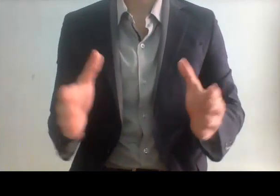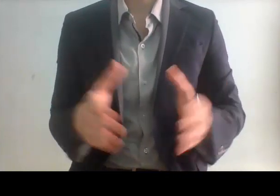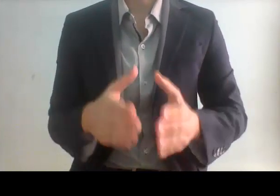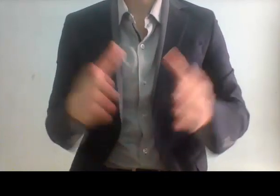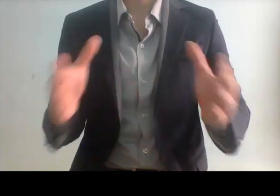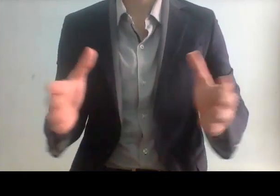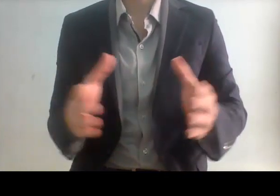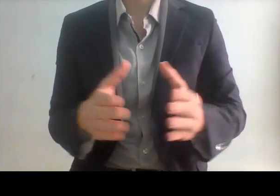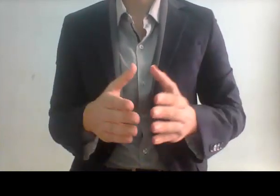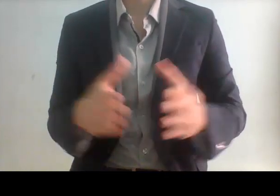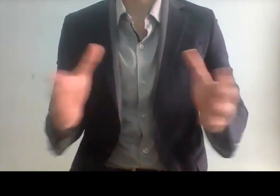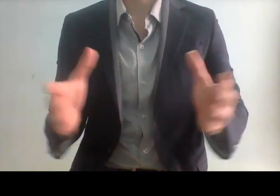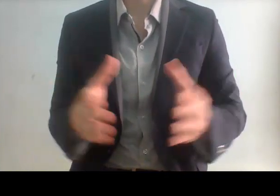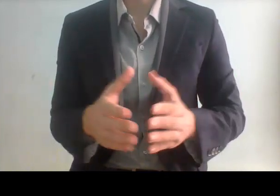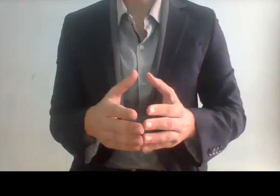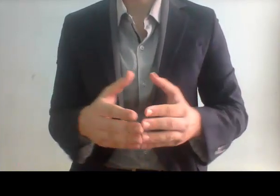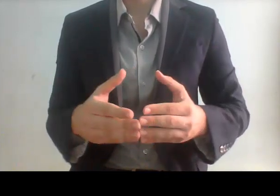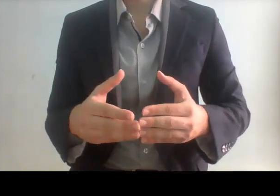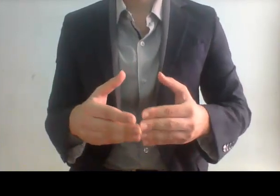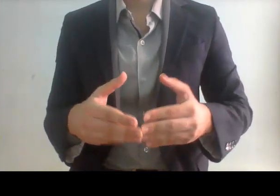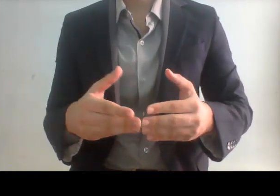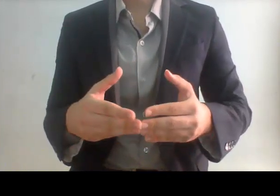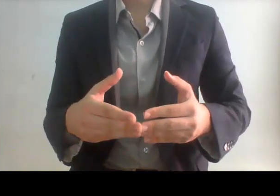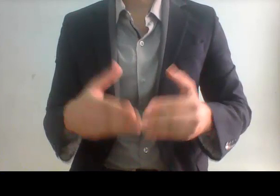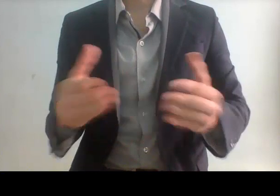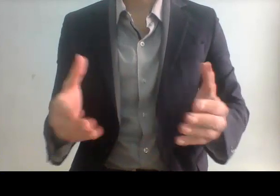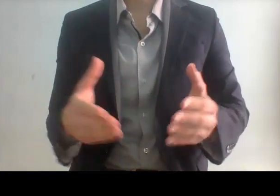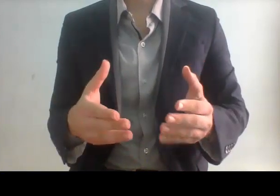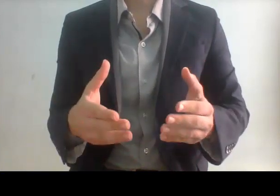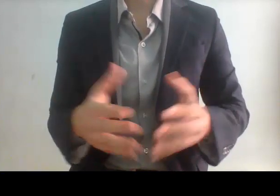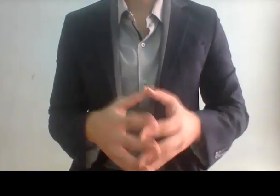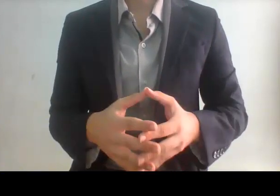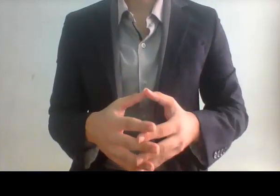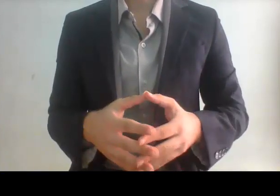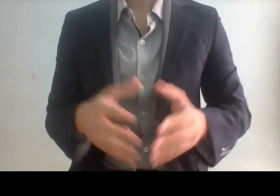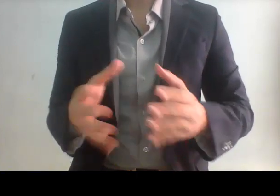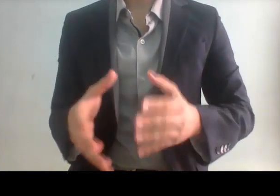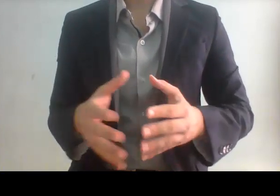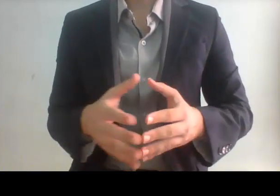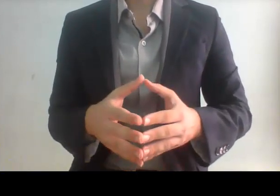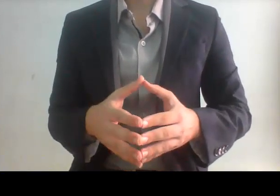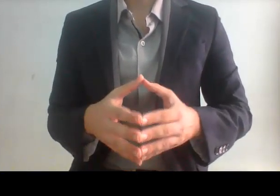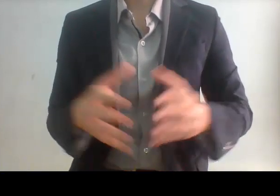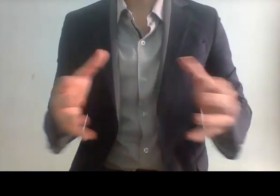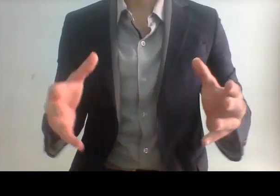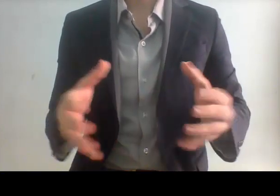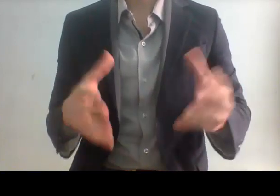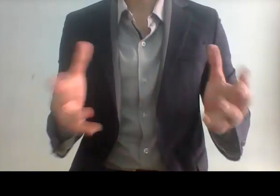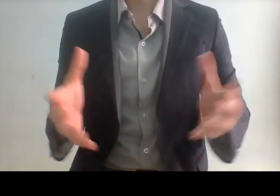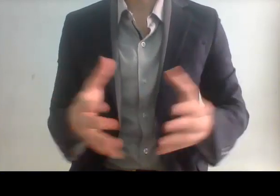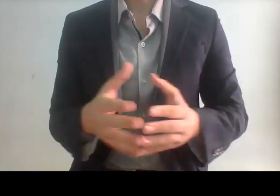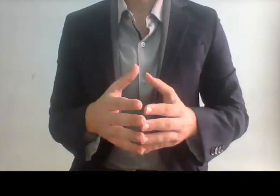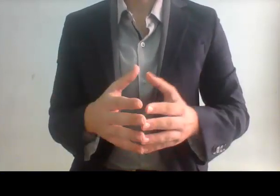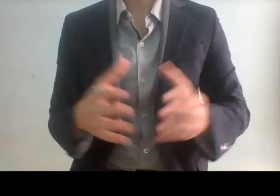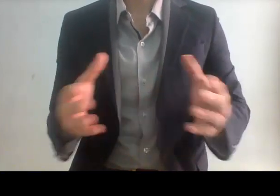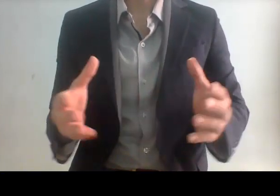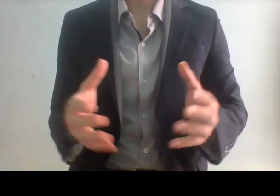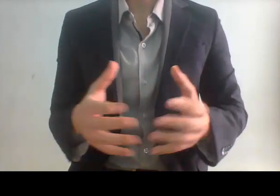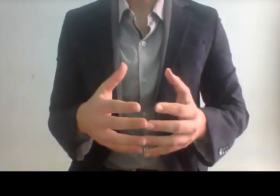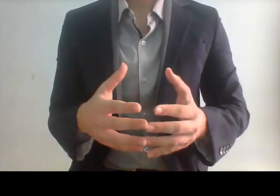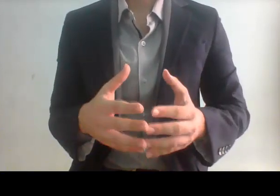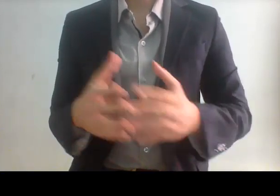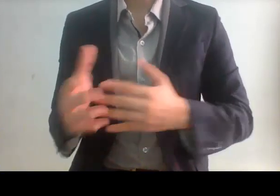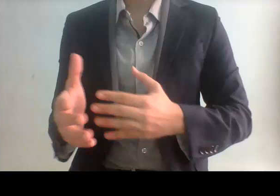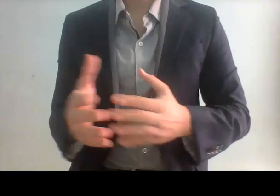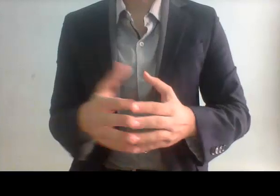estas empresas o esta lista que tenía varias empresas, donde se pudo demostrar precisamente que sí había operaciones raras o había